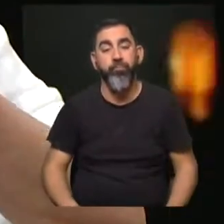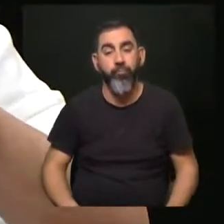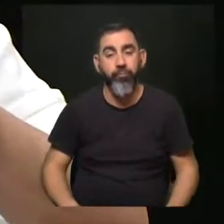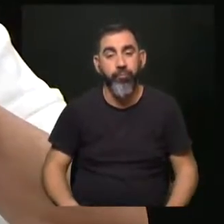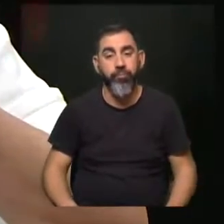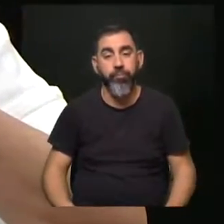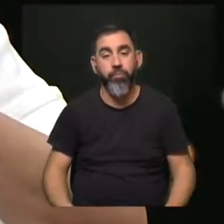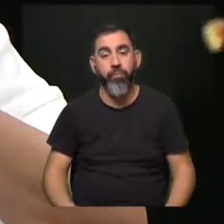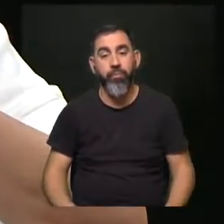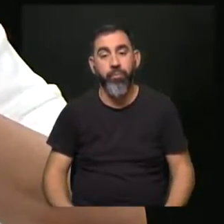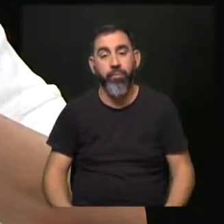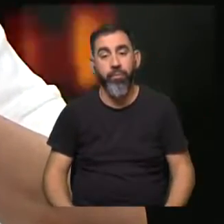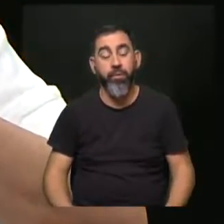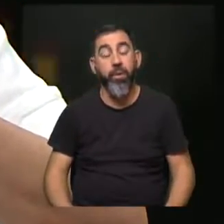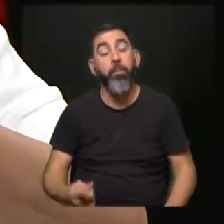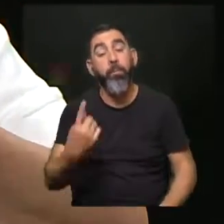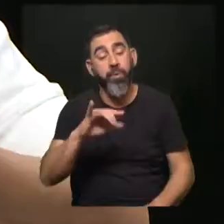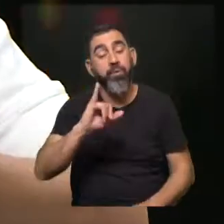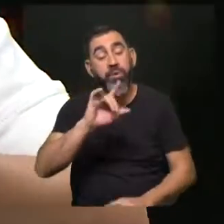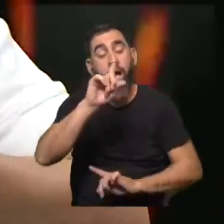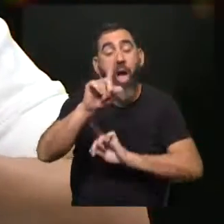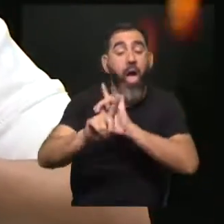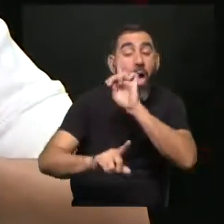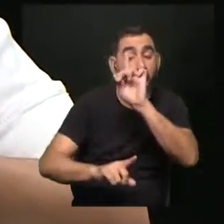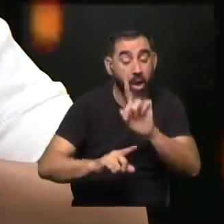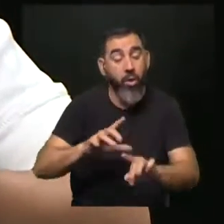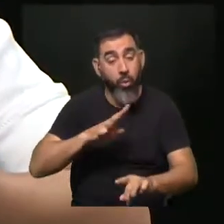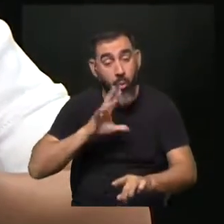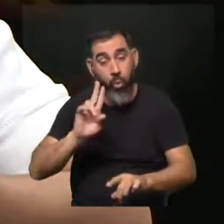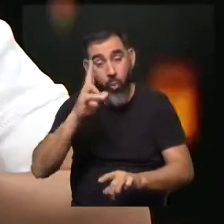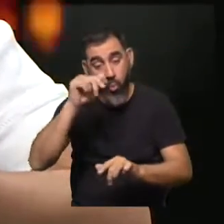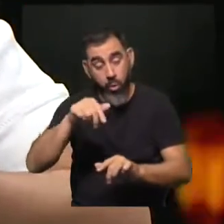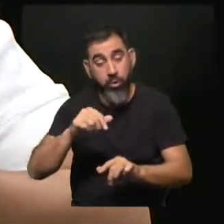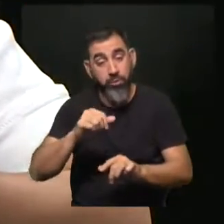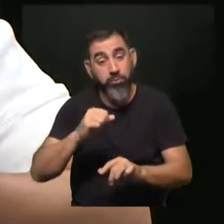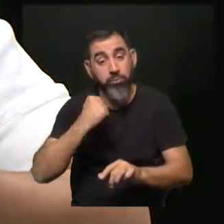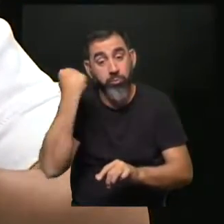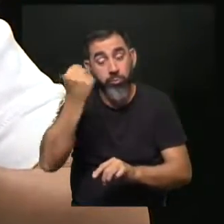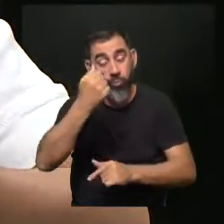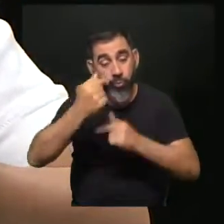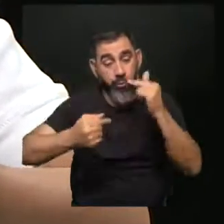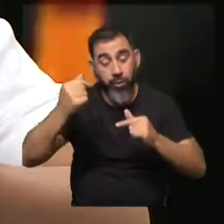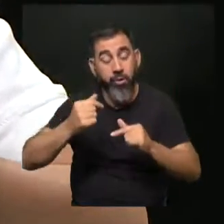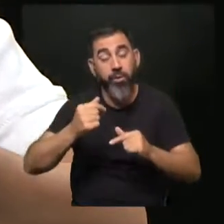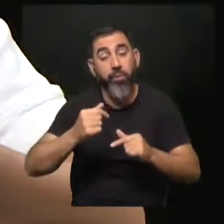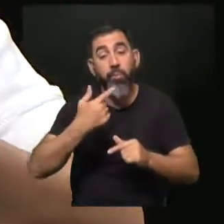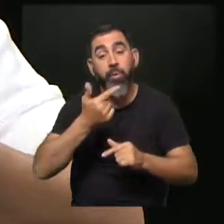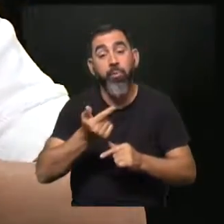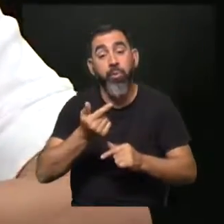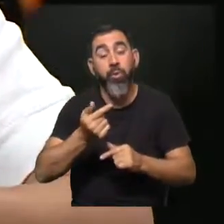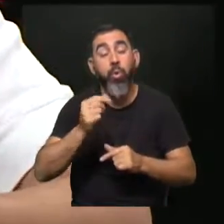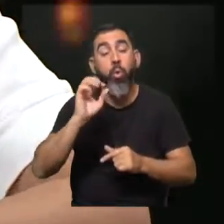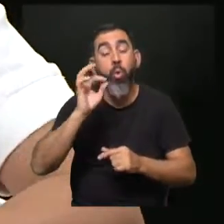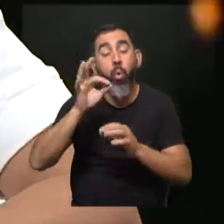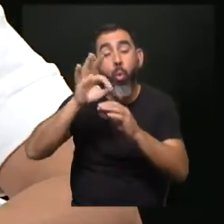zona puntual, pero de todas maneras tenemos algunos nichos que son fuente de mucha biodiversidad de levaduras, como es el caso de las uvas,